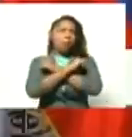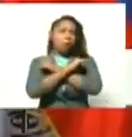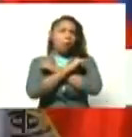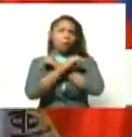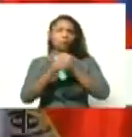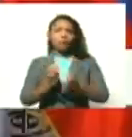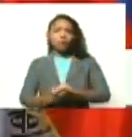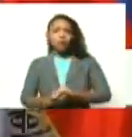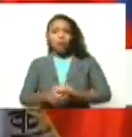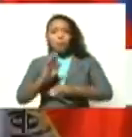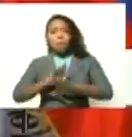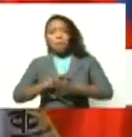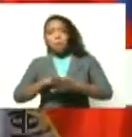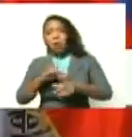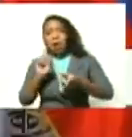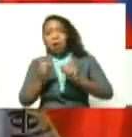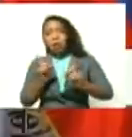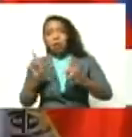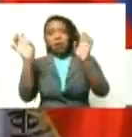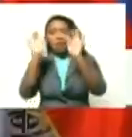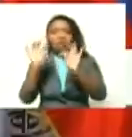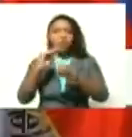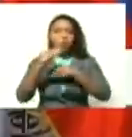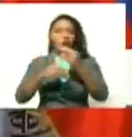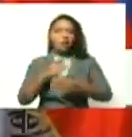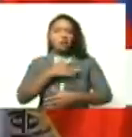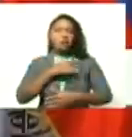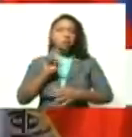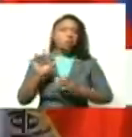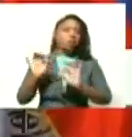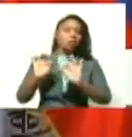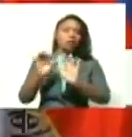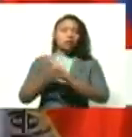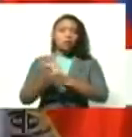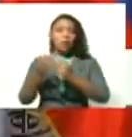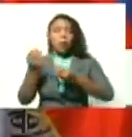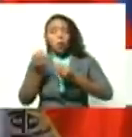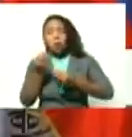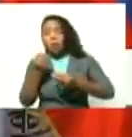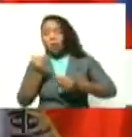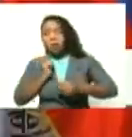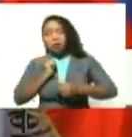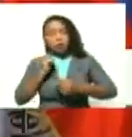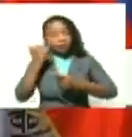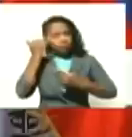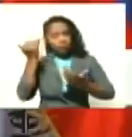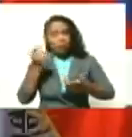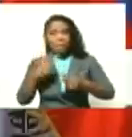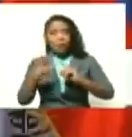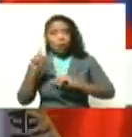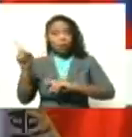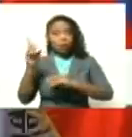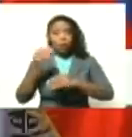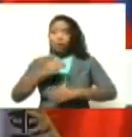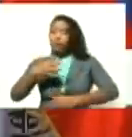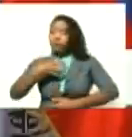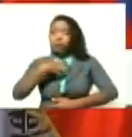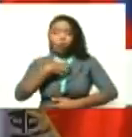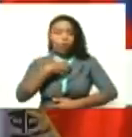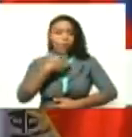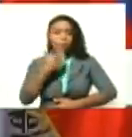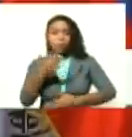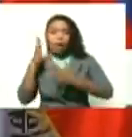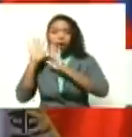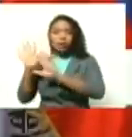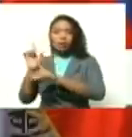porque lo hace de manera dolosa o adrede o como fuese, pero no puede permitirse y esto